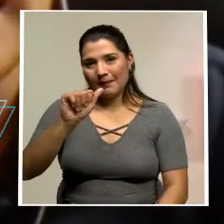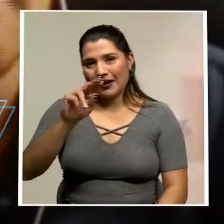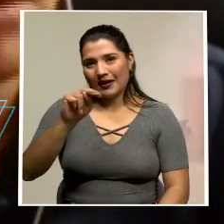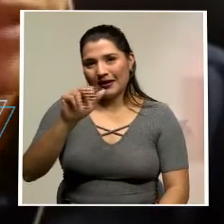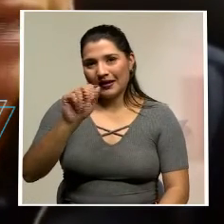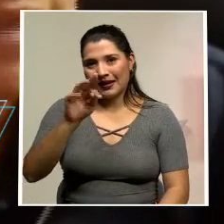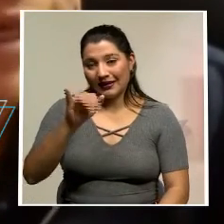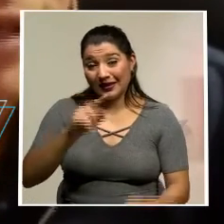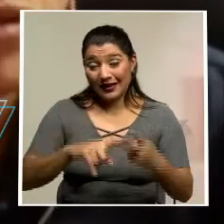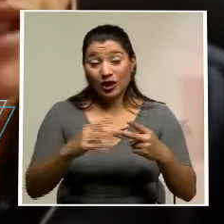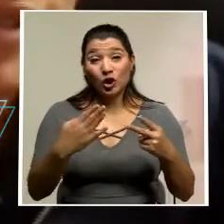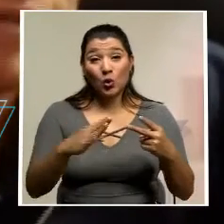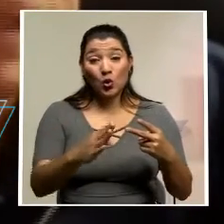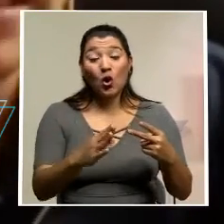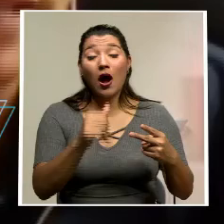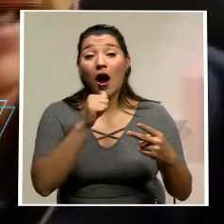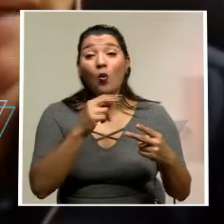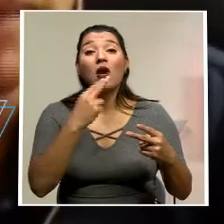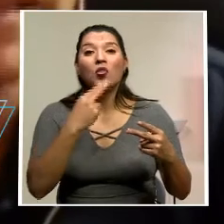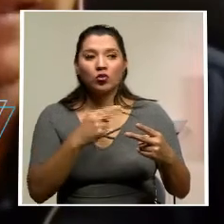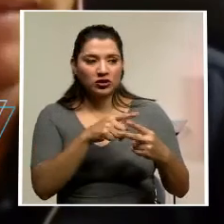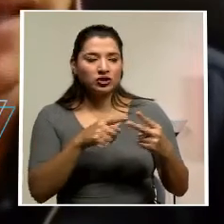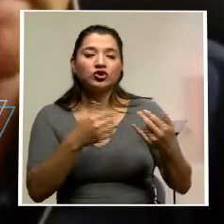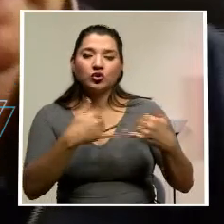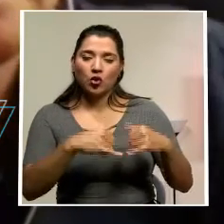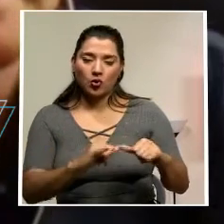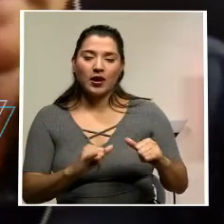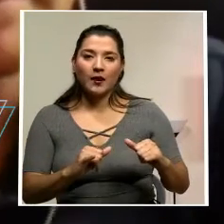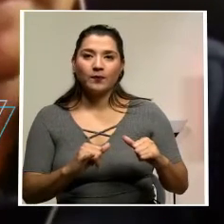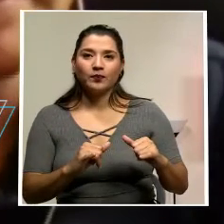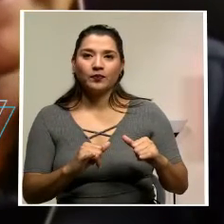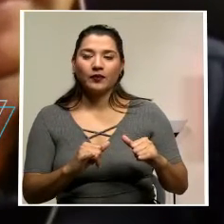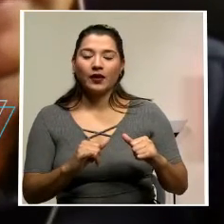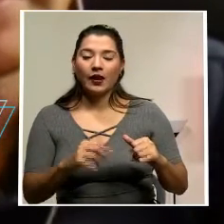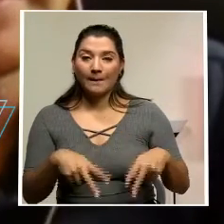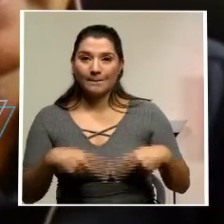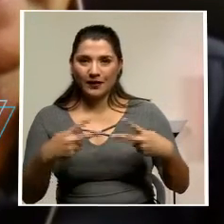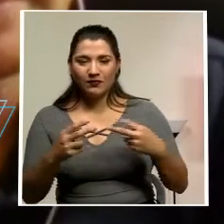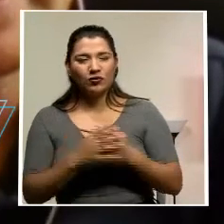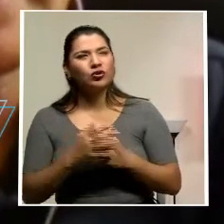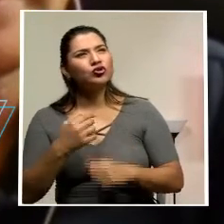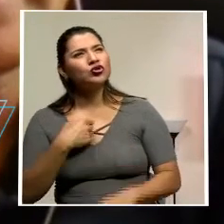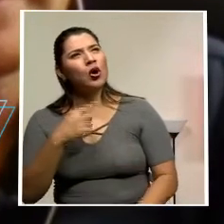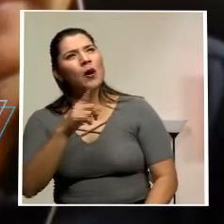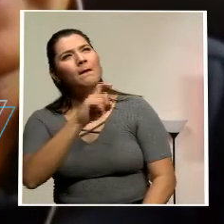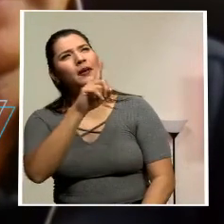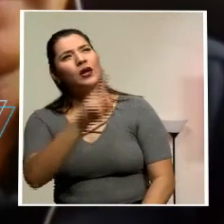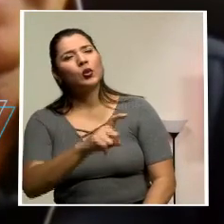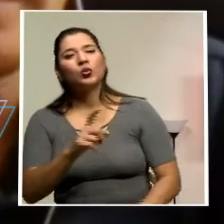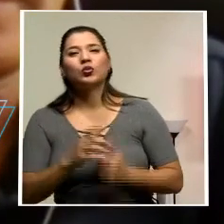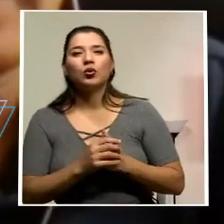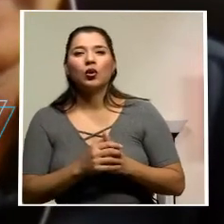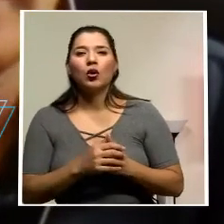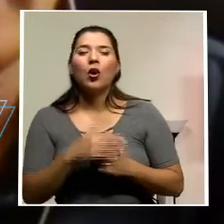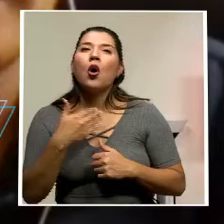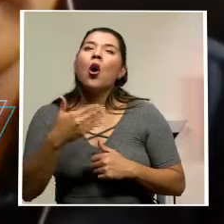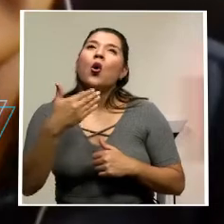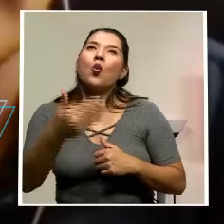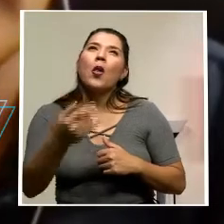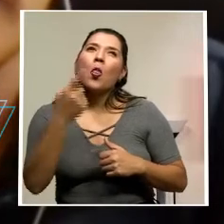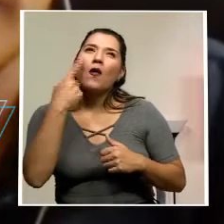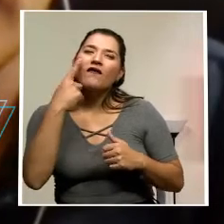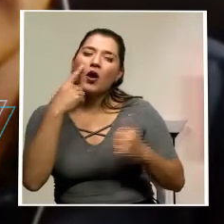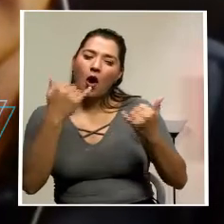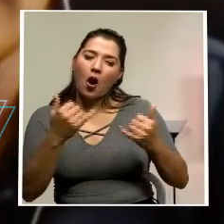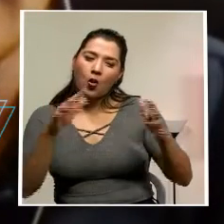la importancia de estas especies en el ambiente también. Uno se pregunta cuando ve la fragilidad del ambiente, cómo